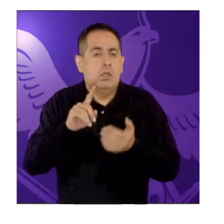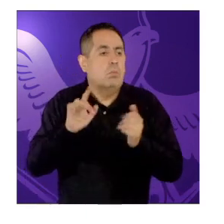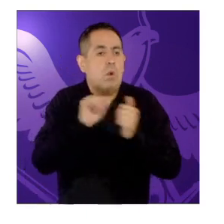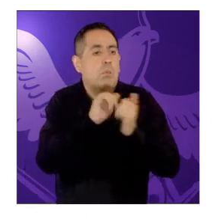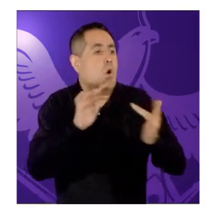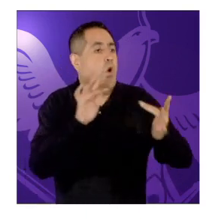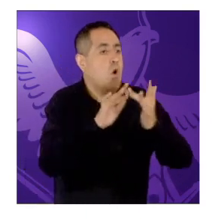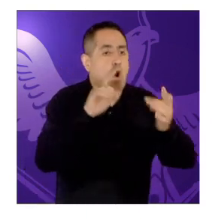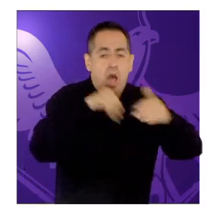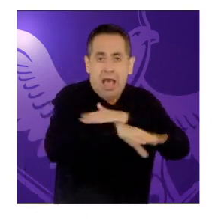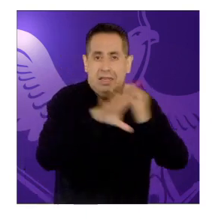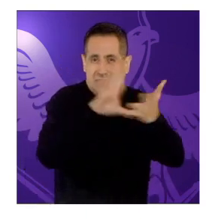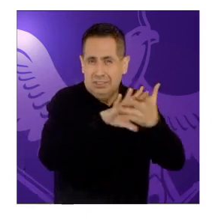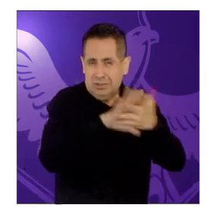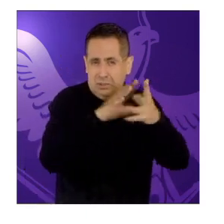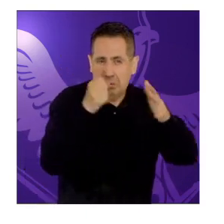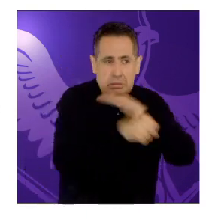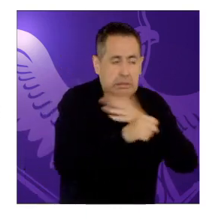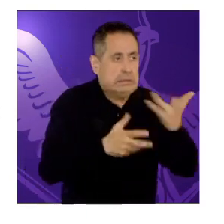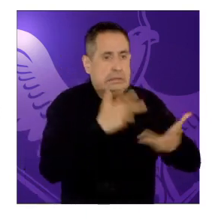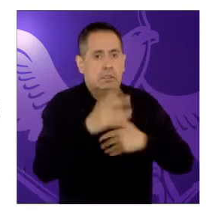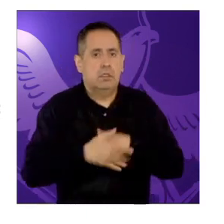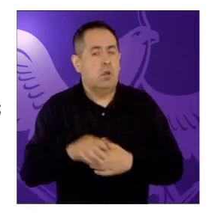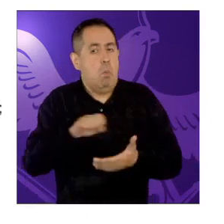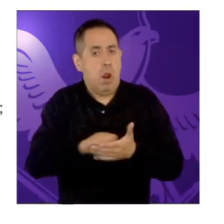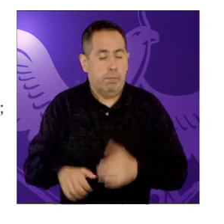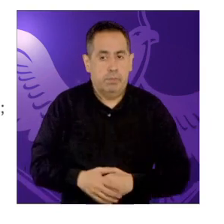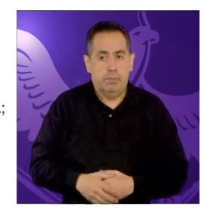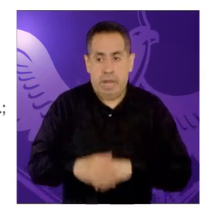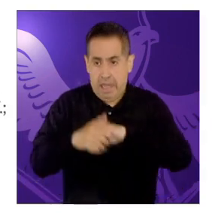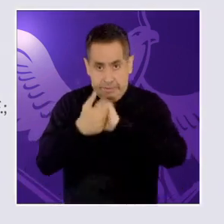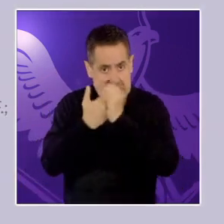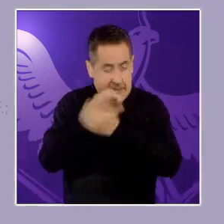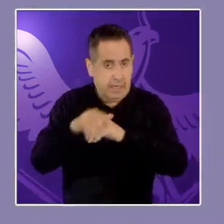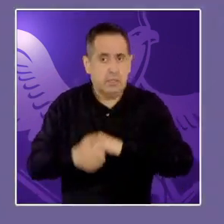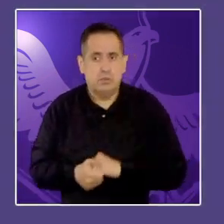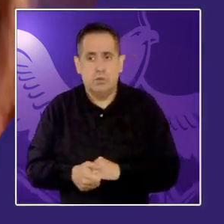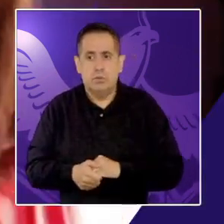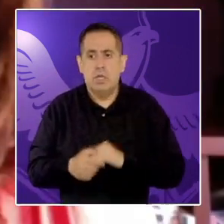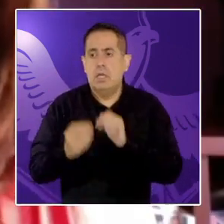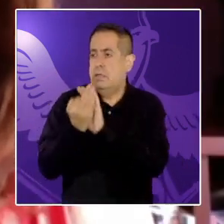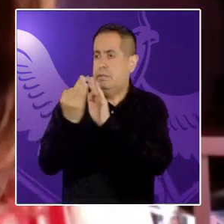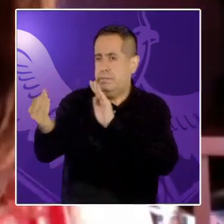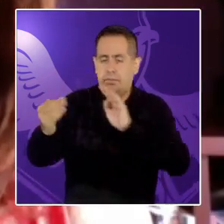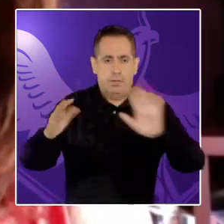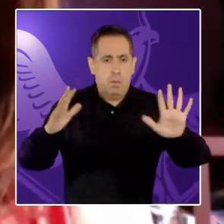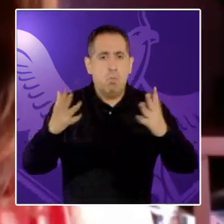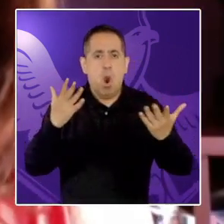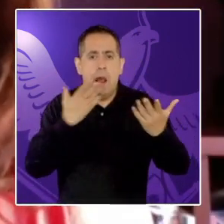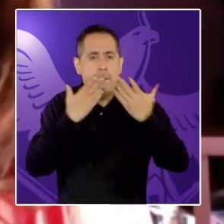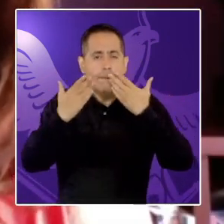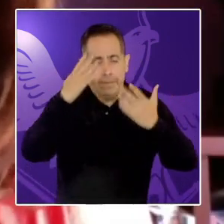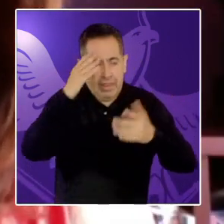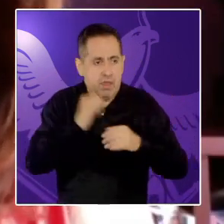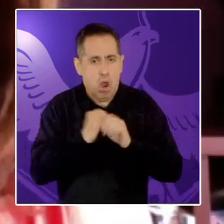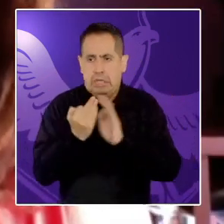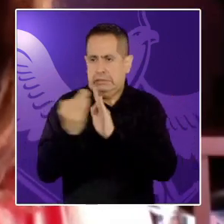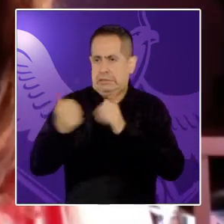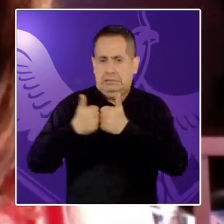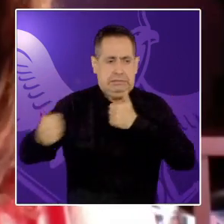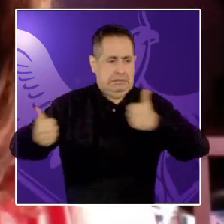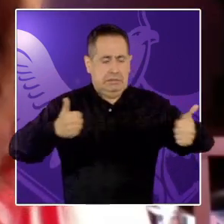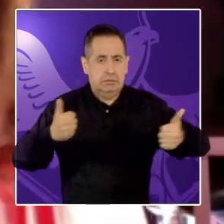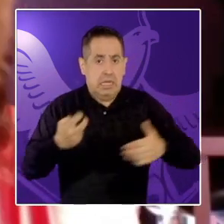encuentran muchas mujeres que llegan a tener contacto con el sistema de justicia. Lavarse las manos, mantenerlas lejos